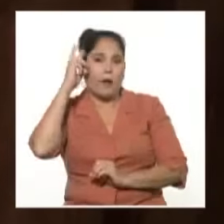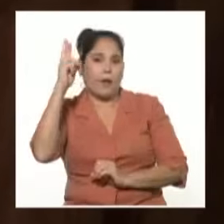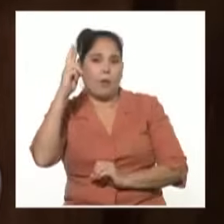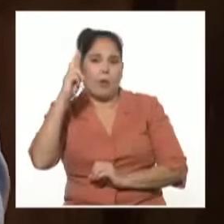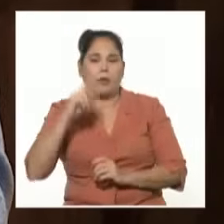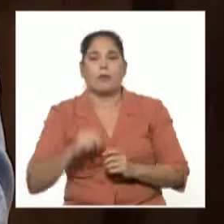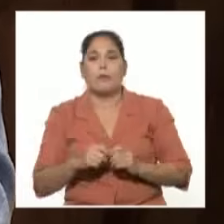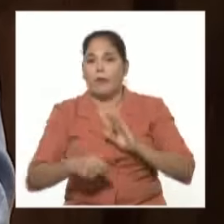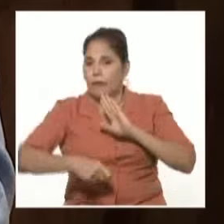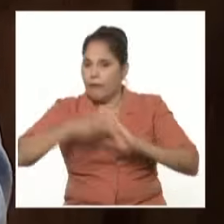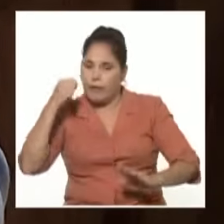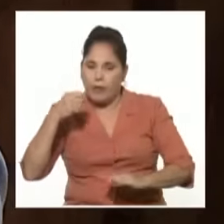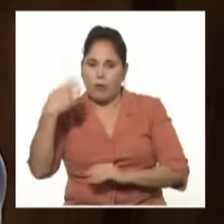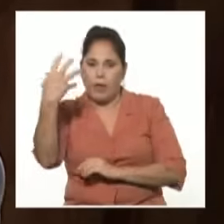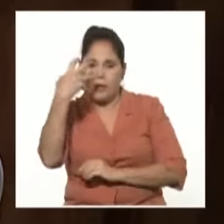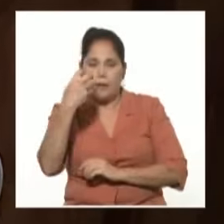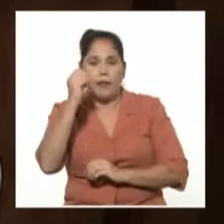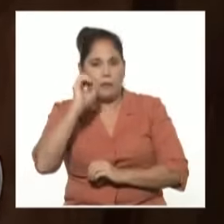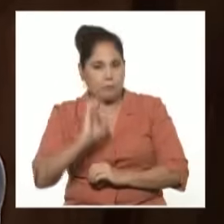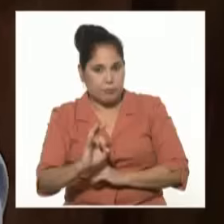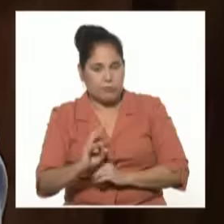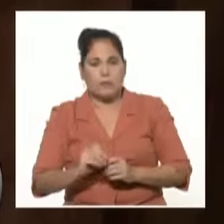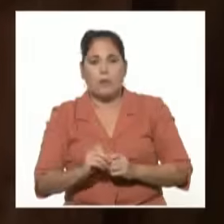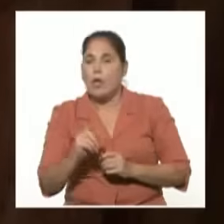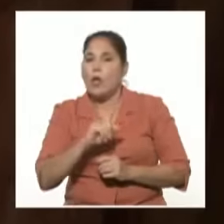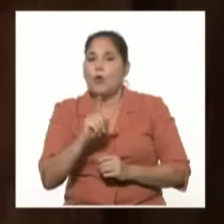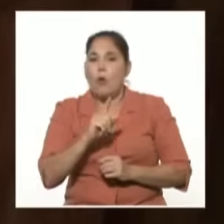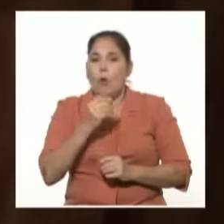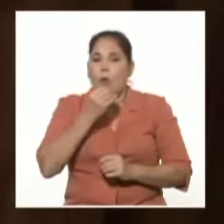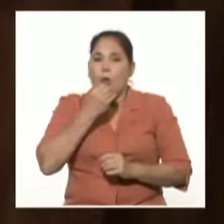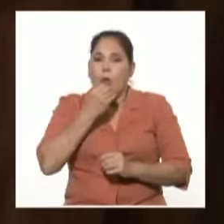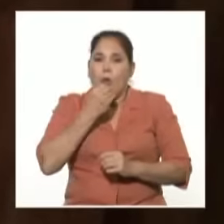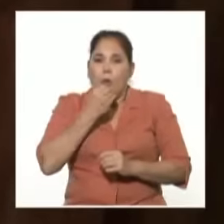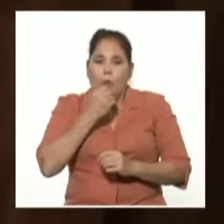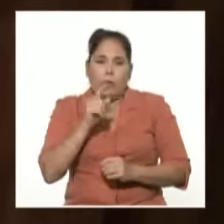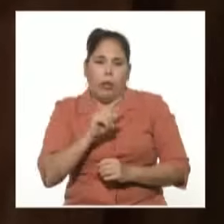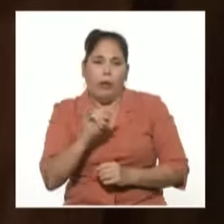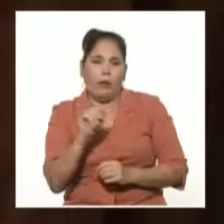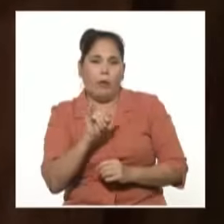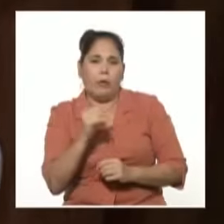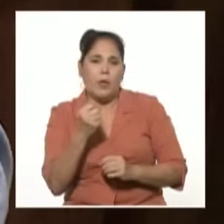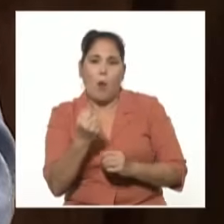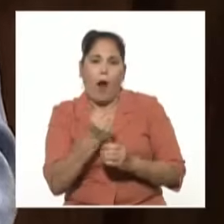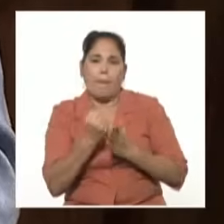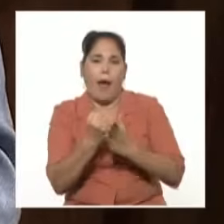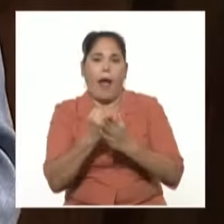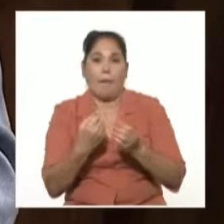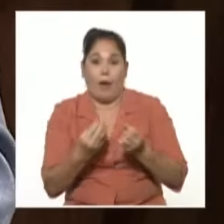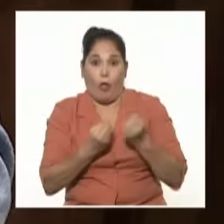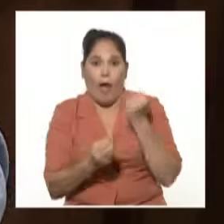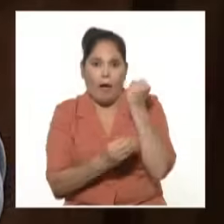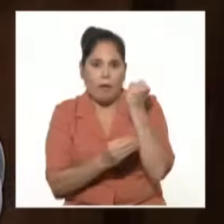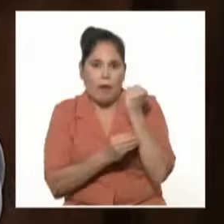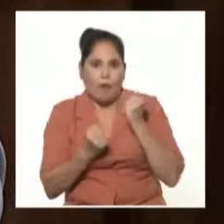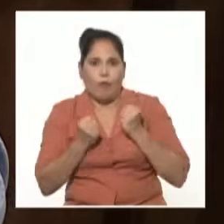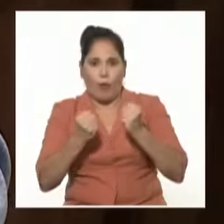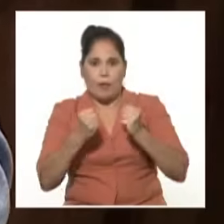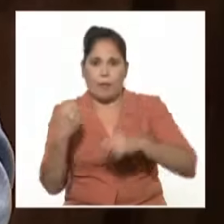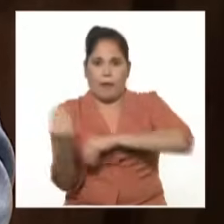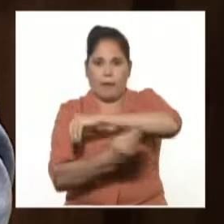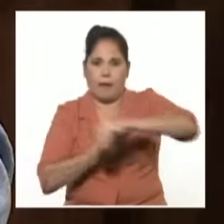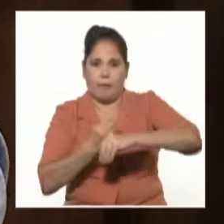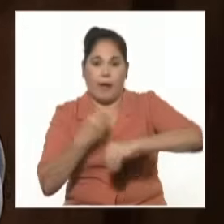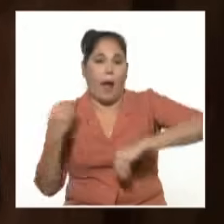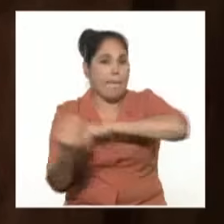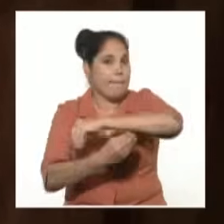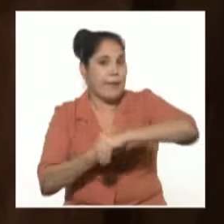ejercicio permanente de crítica y autocrítica, no para las actas, sino como acicate para la acción transformadora,